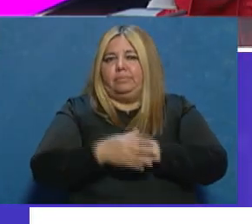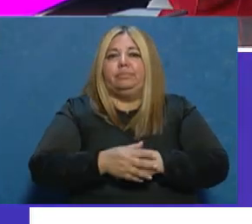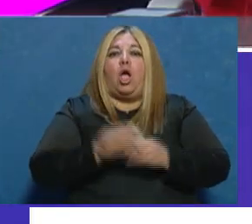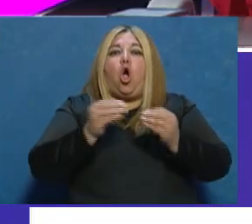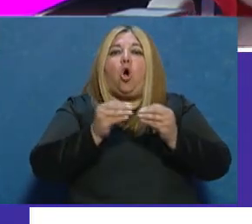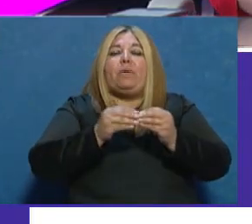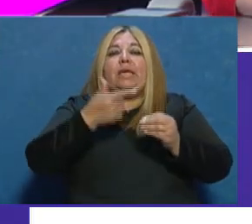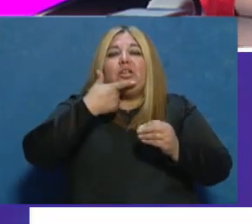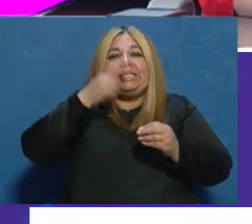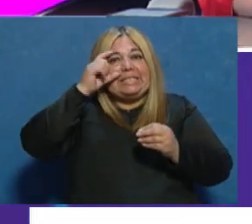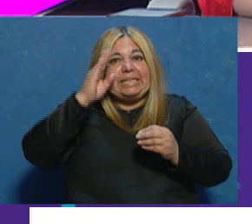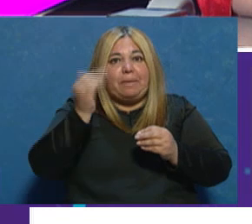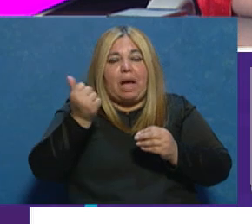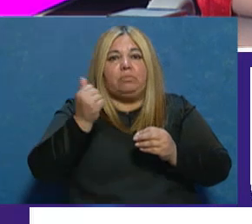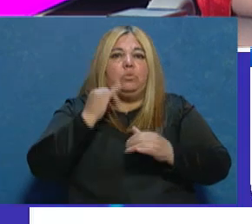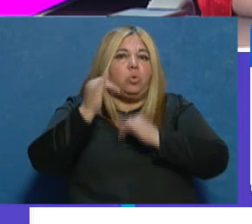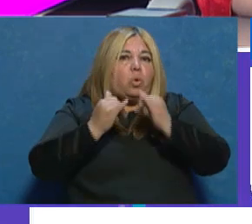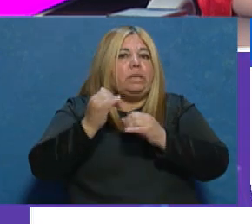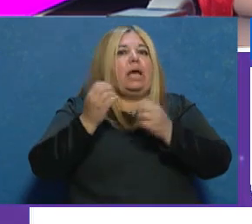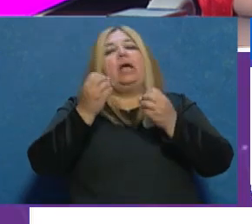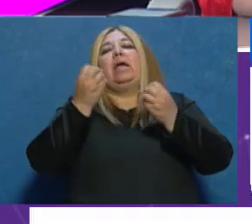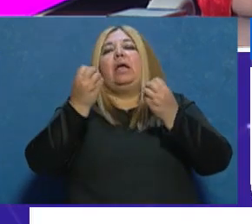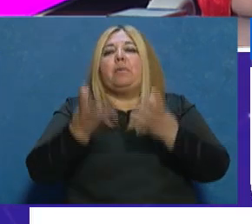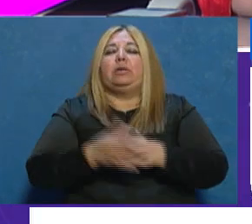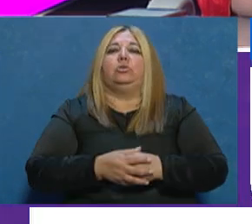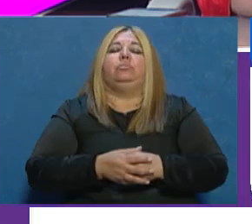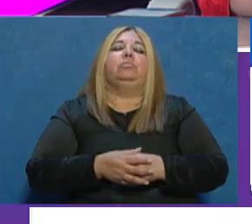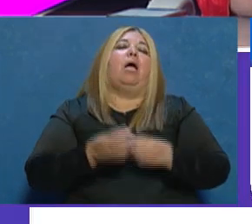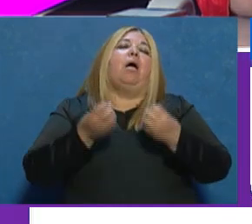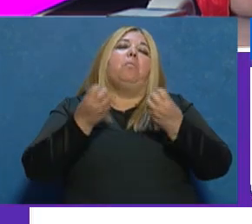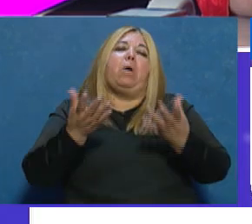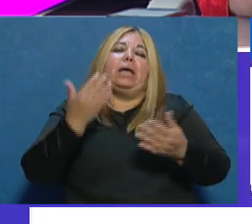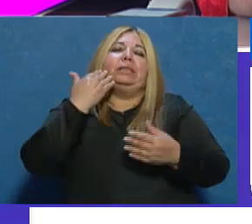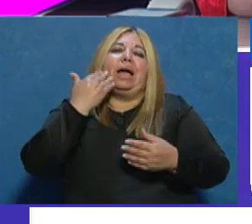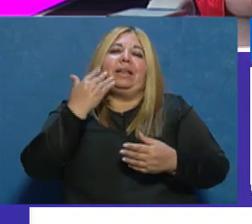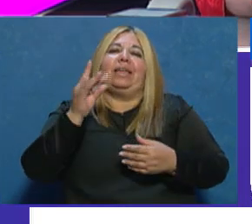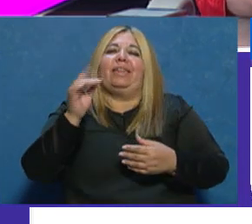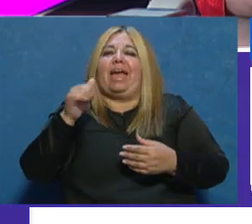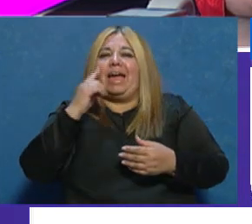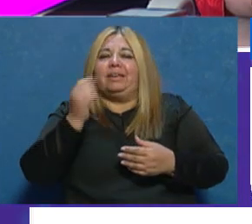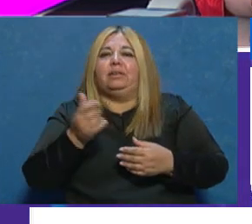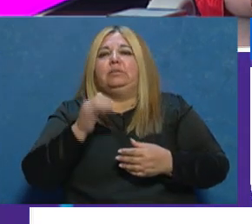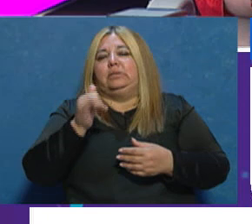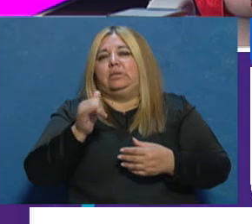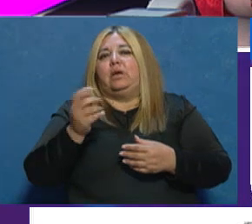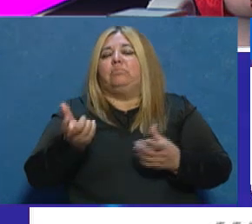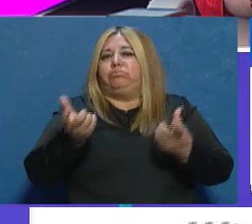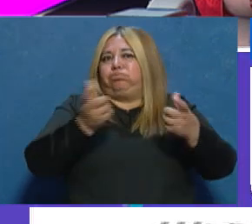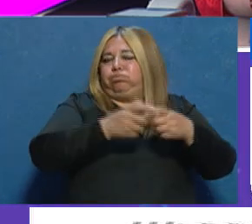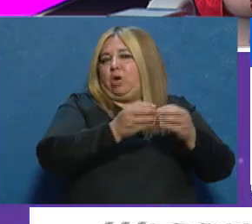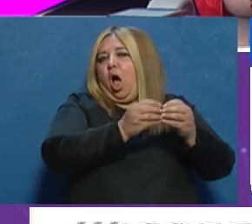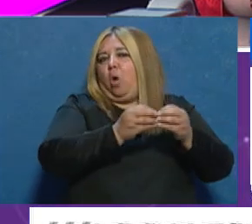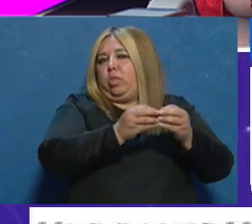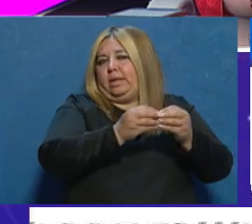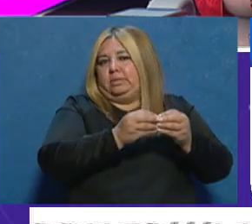fue lo que pasó. ¿Cómo te va, Sebastián? Buenas tardes nuevamente, Dani. Hubo una audiencia de prisión preventiva. Esto